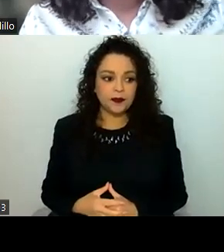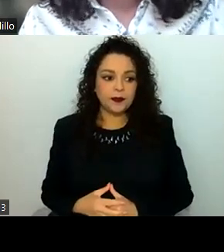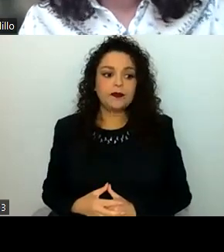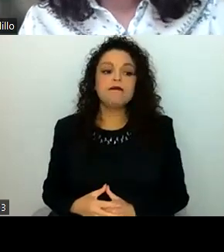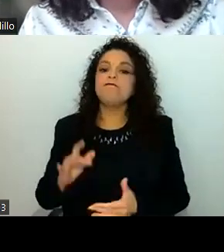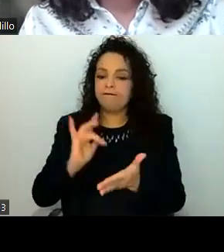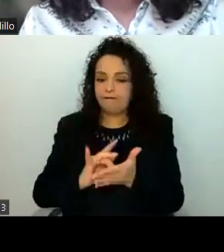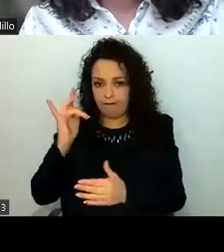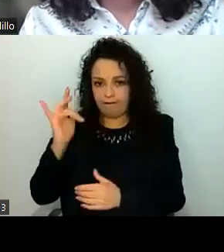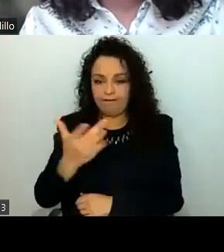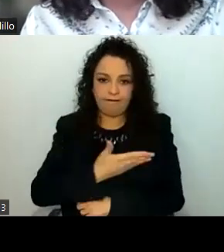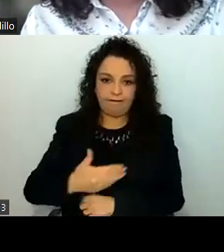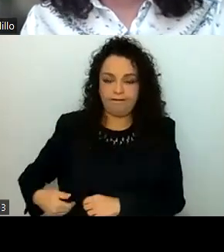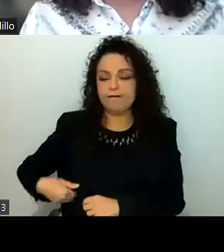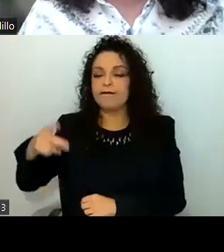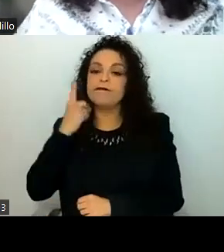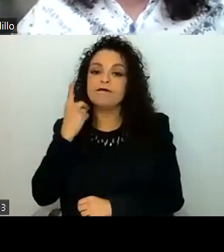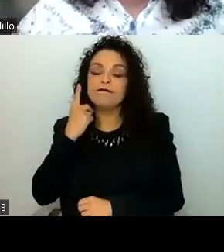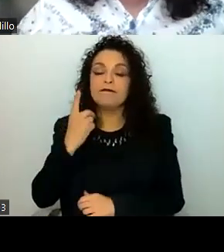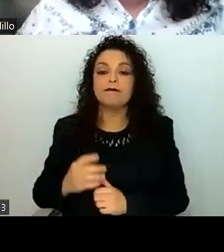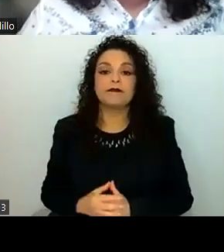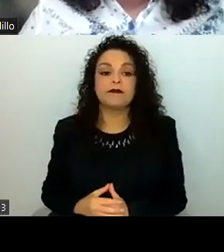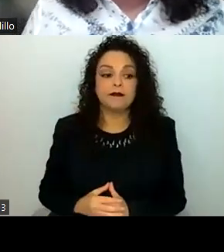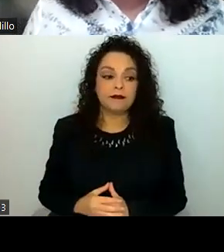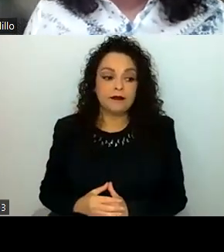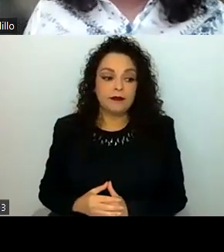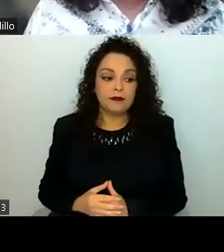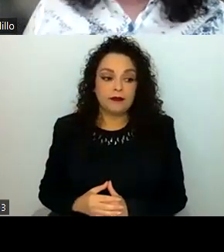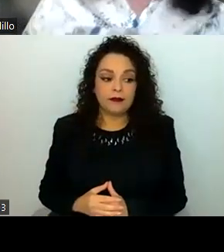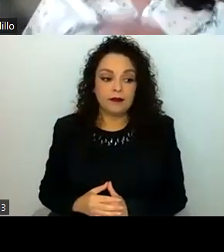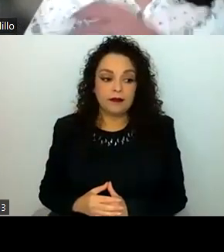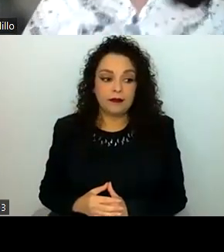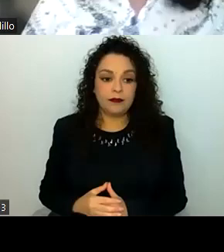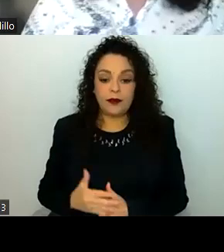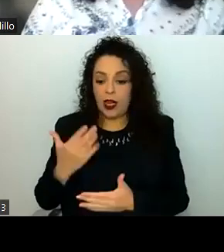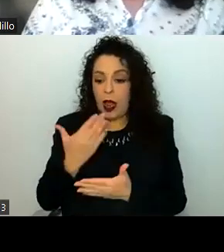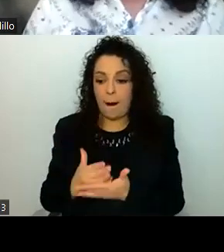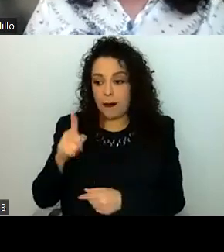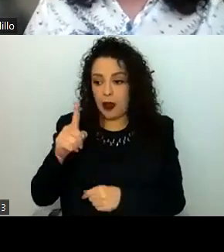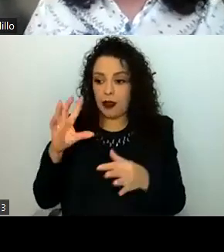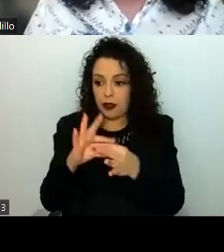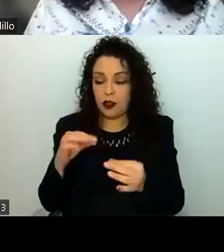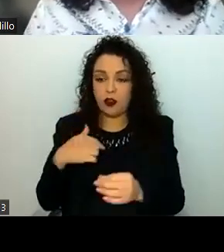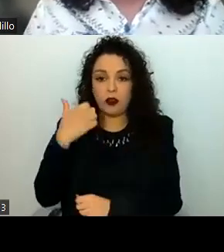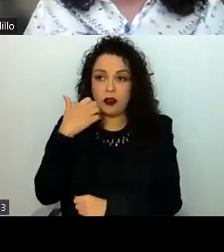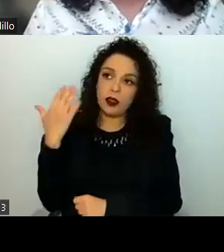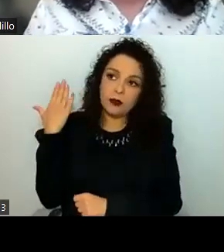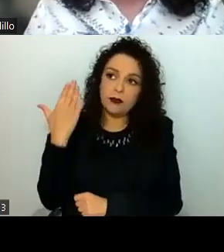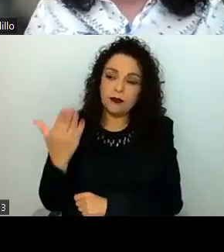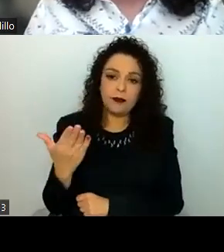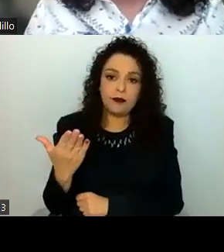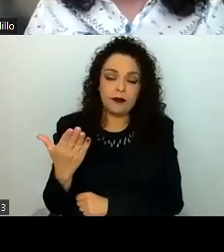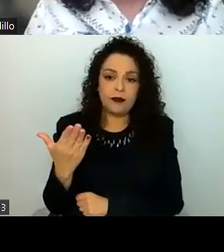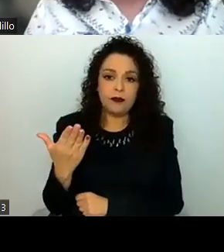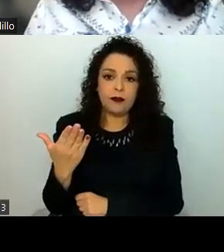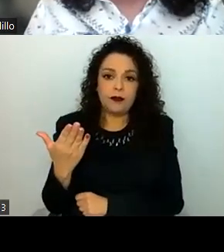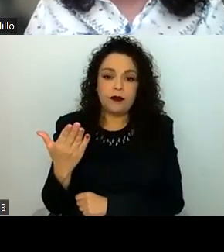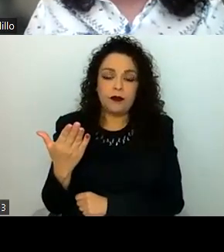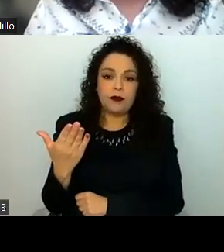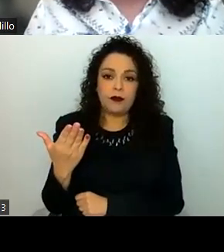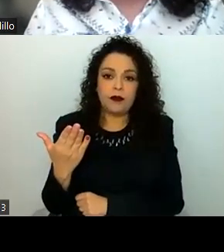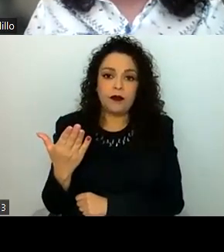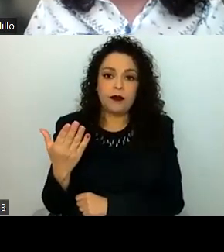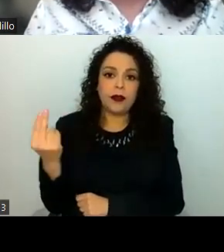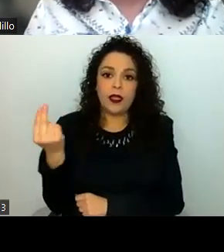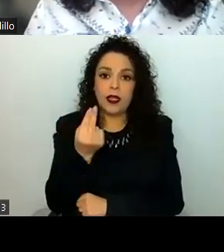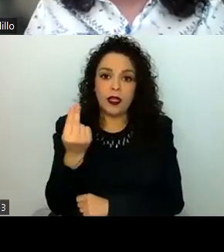Gracias, diputado presidente. Independientemente de ello, lo que se solicitaba y se requiere mediante esta intervención es que se realice el